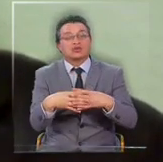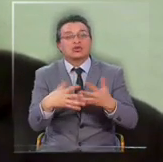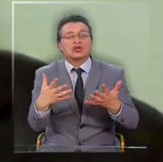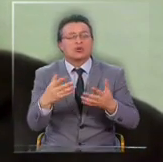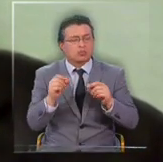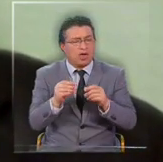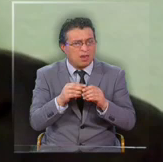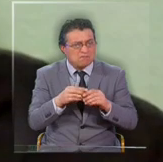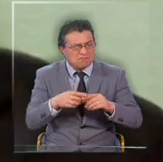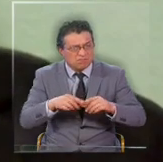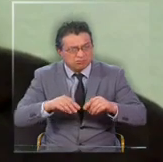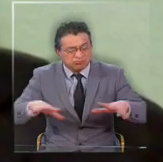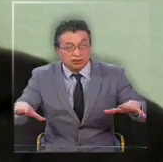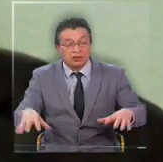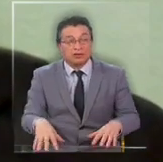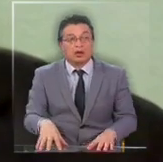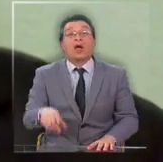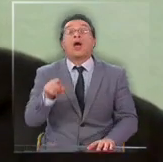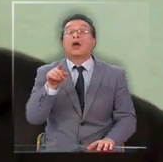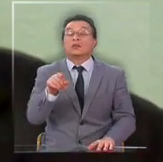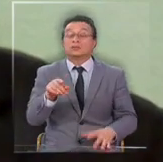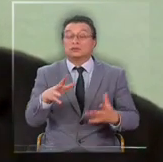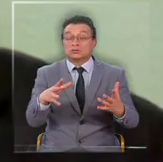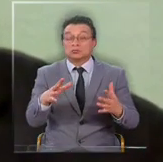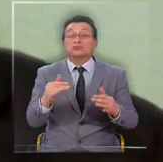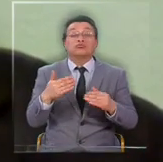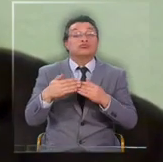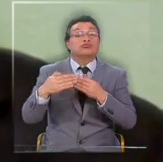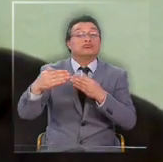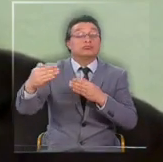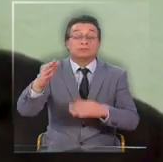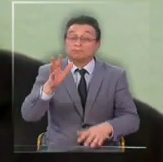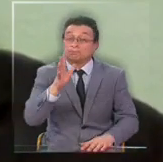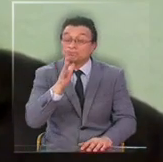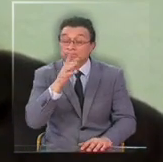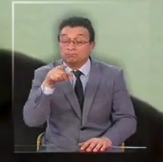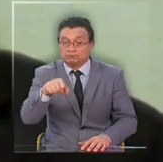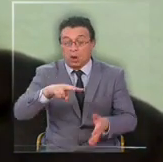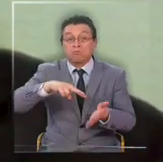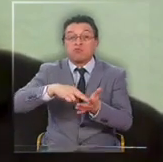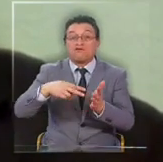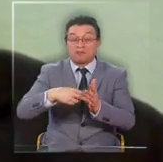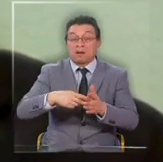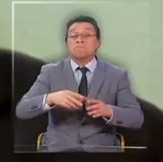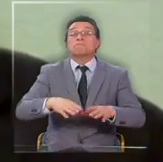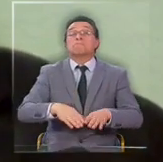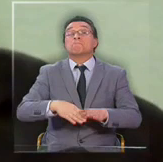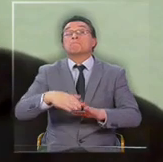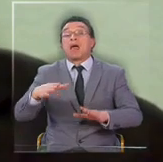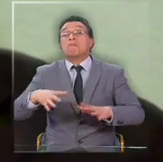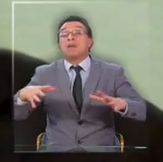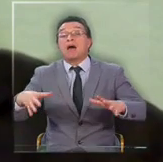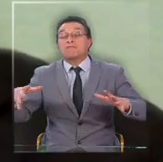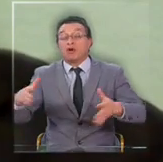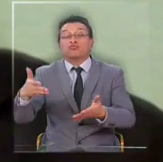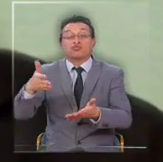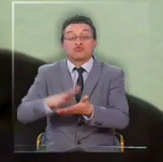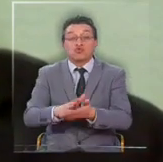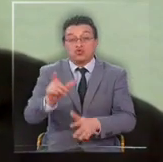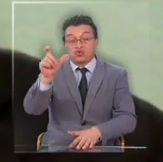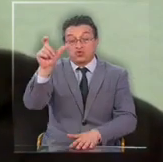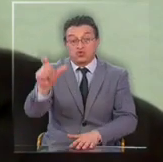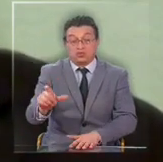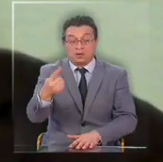tener? El alcance todavía es indeterminado en la medida que este problema va mucho más allá de la muerte de un